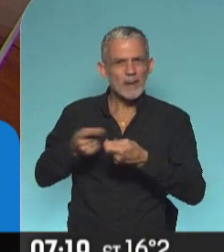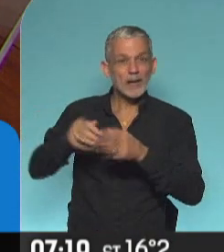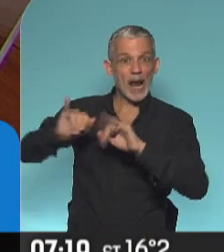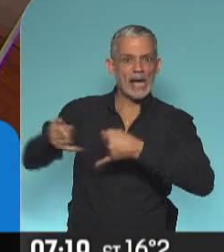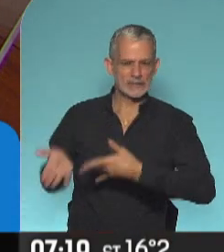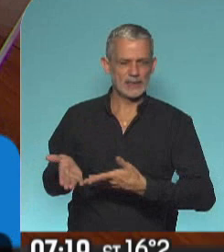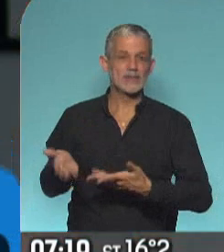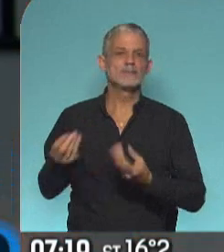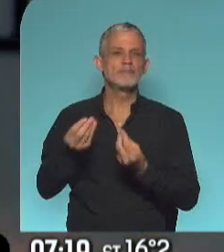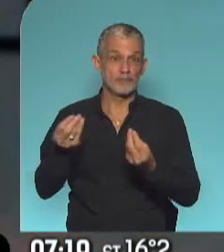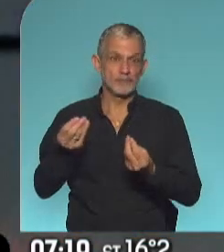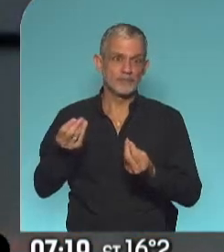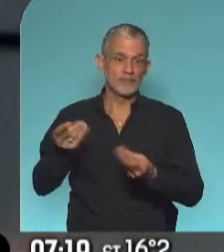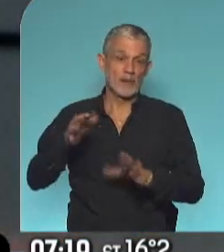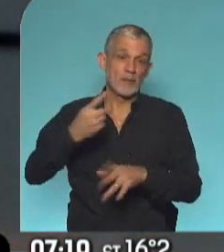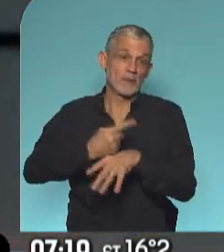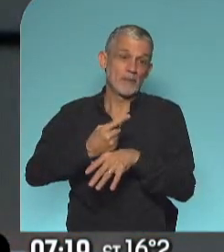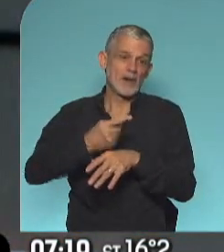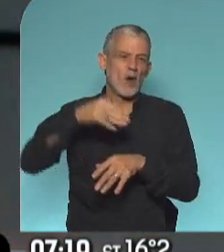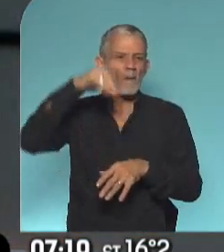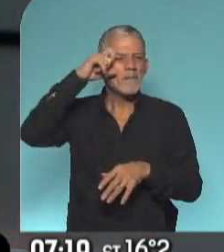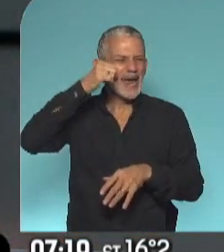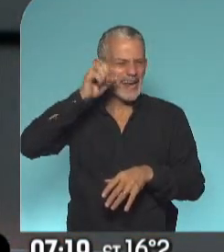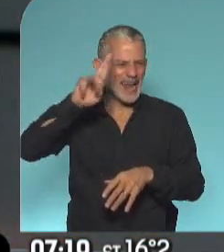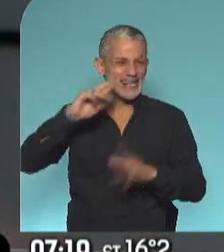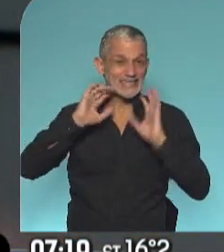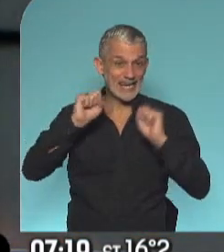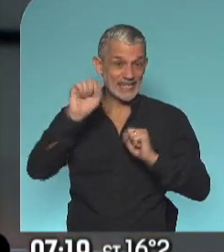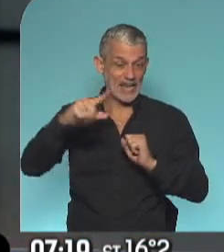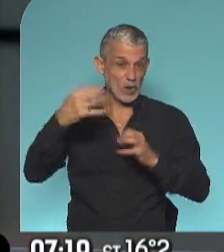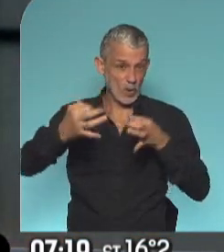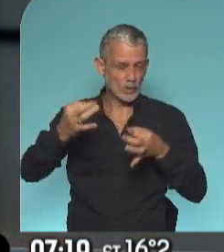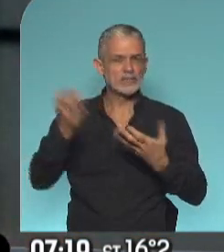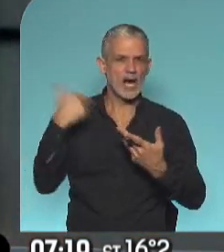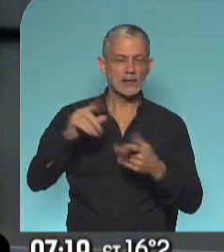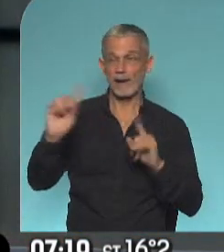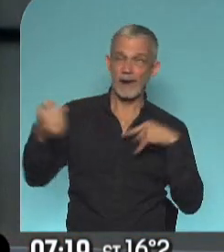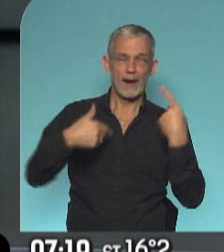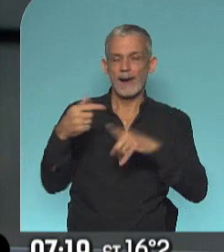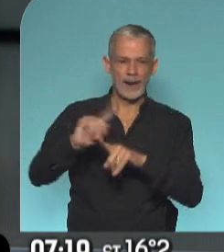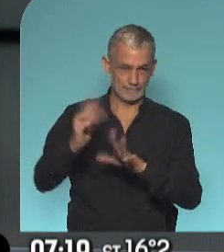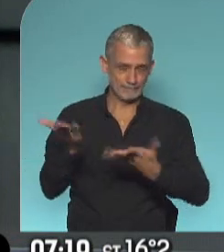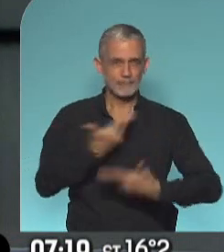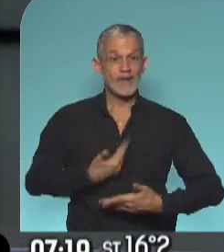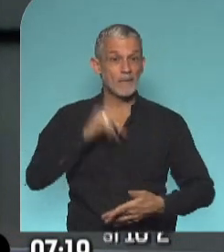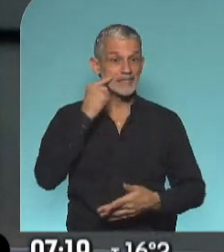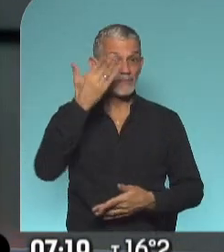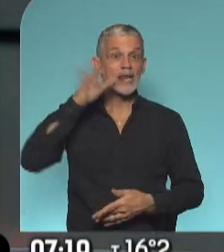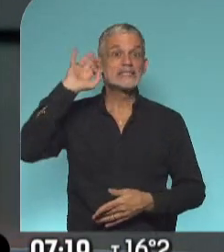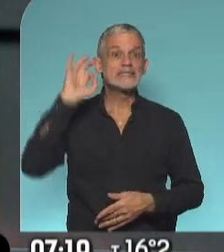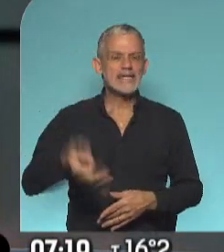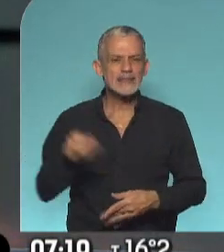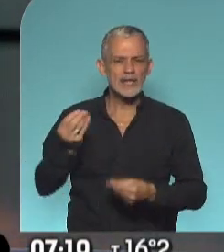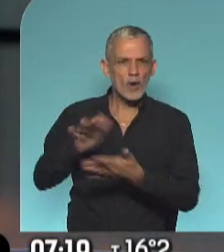sí, Vero? Exactamente. En principio habló Juan Martín Mena, el secretario de Justicia. Hubo ayer muchas idas y vueltas. El presidente Alberto Fernández se enteró de